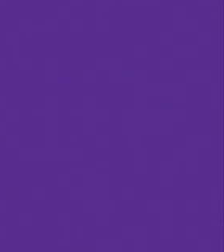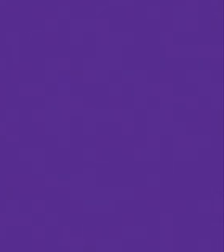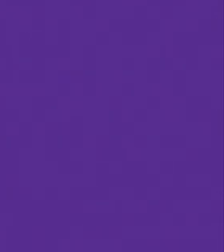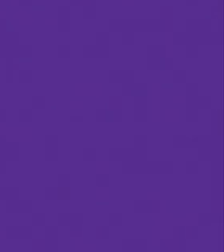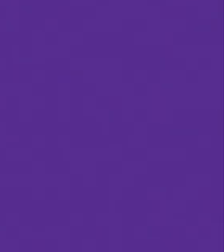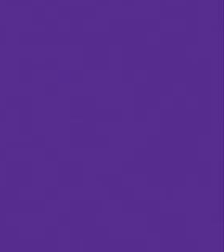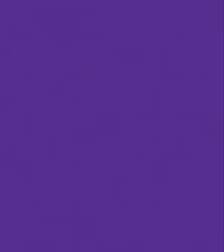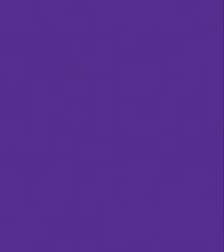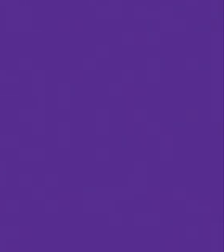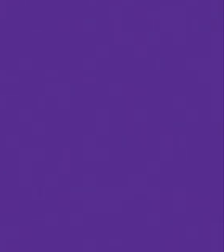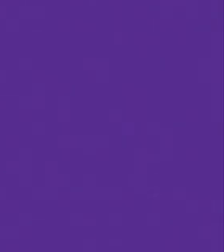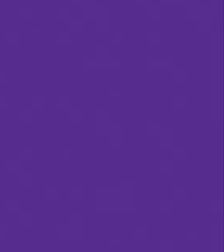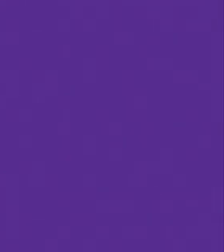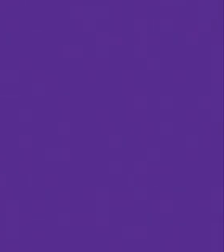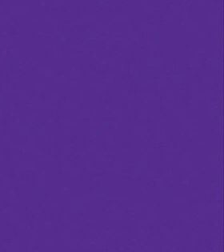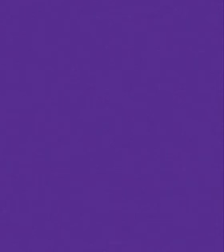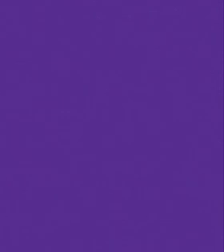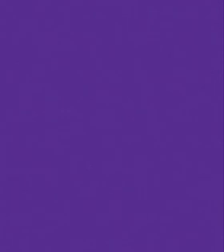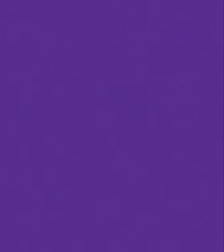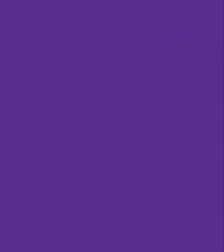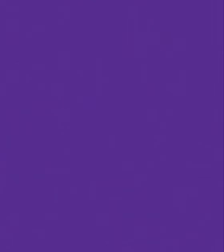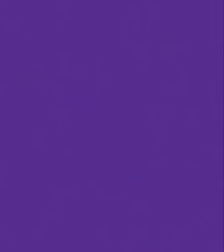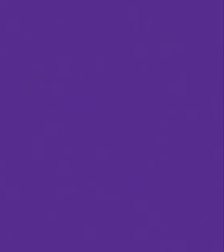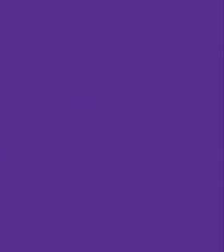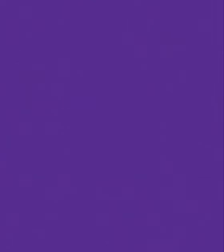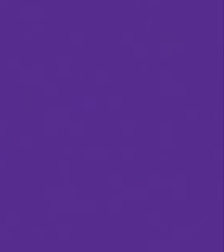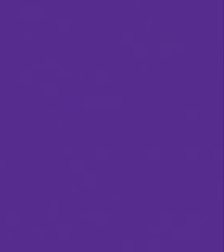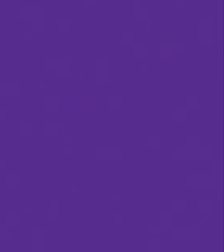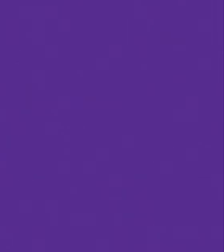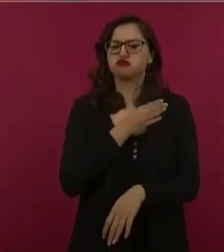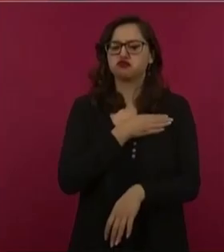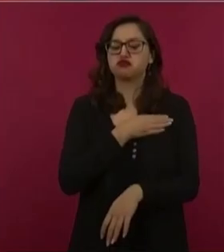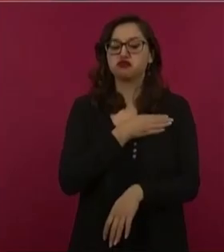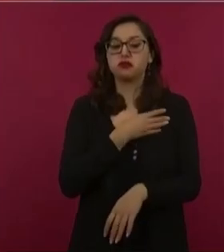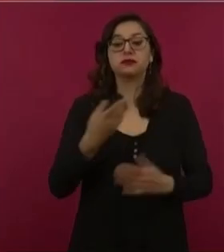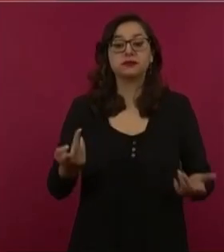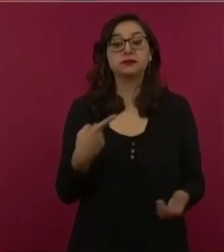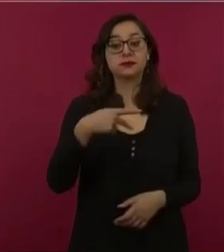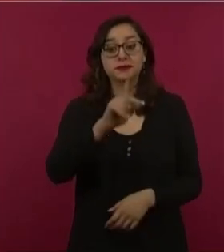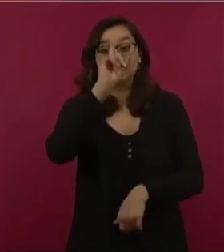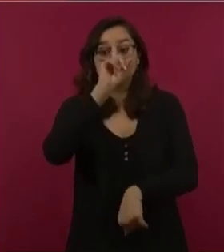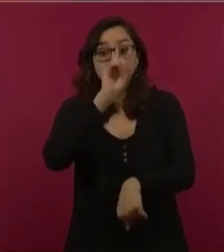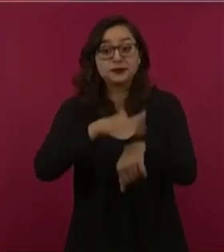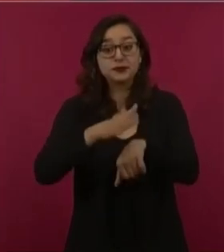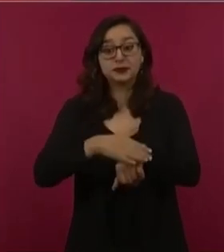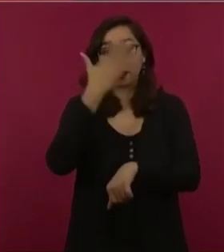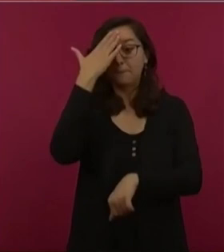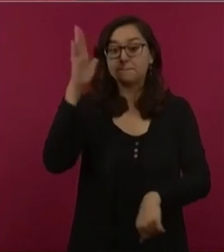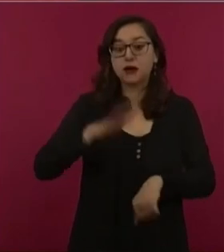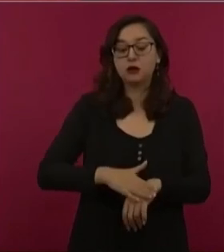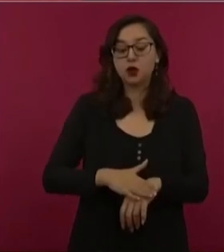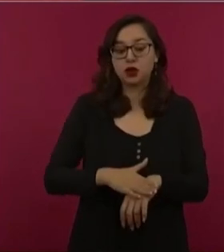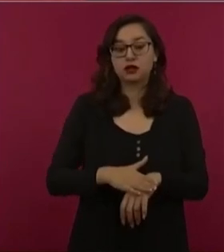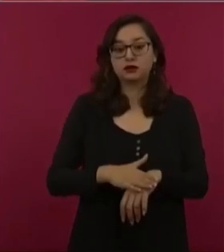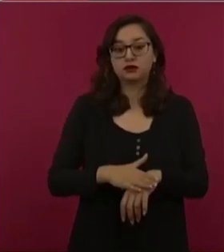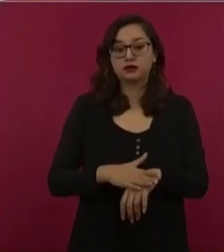todas. Corcholatas cual festejo de mi pueblo después de abrir muchas cervezas. La excepción siempre honra la posibilidad de que